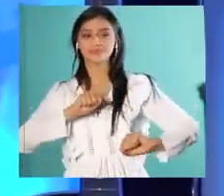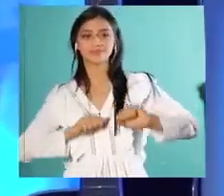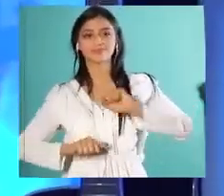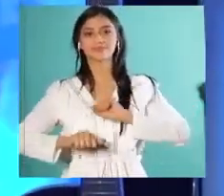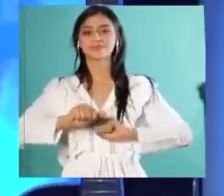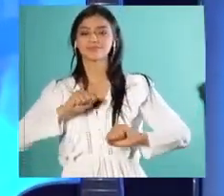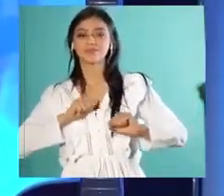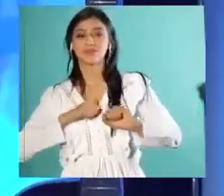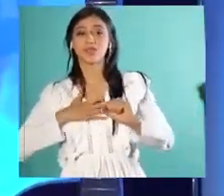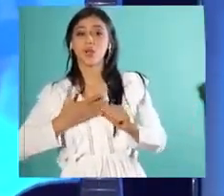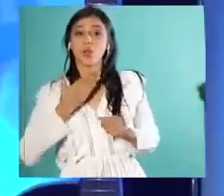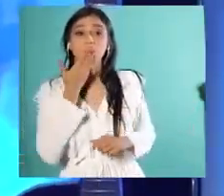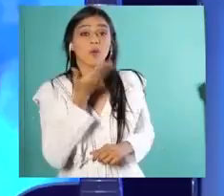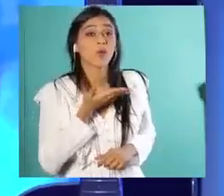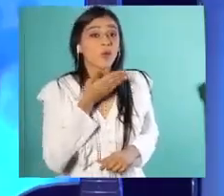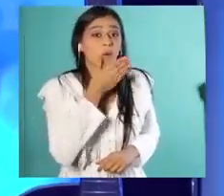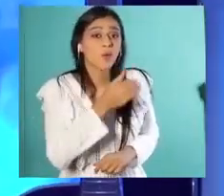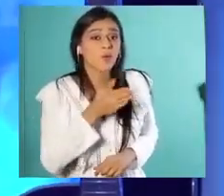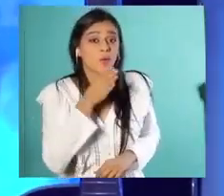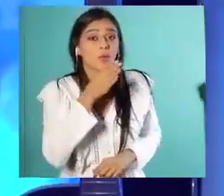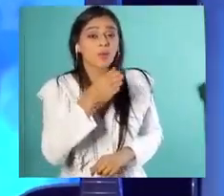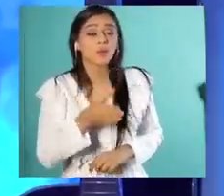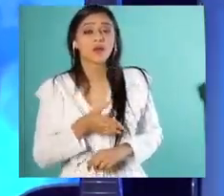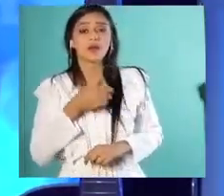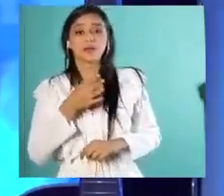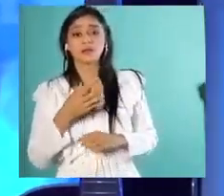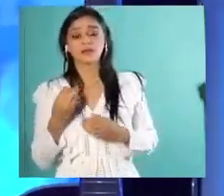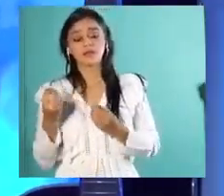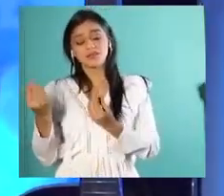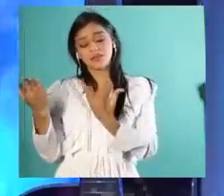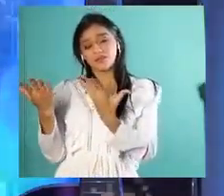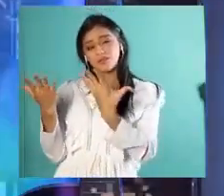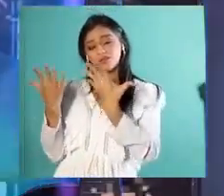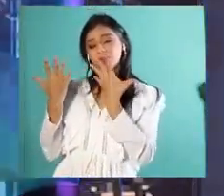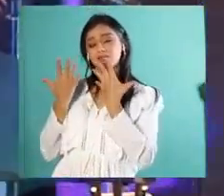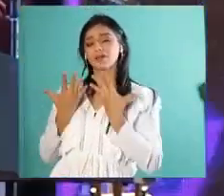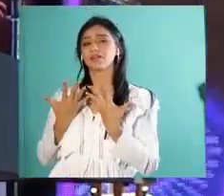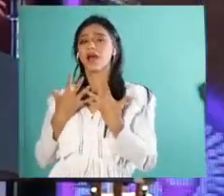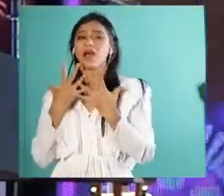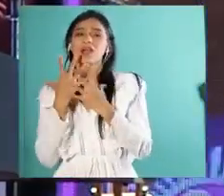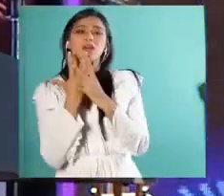Un consejo sabio trae verdor a lo que marchita.